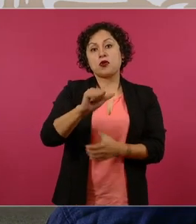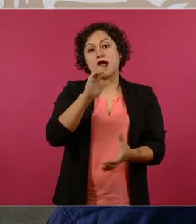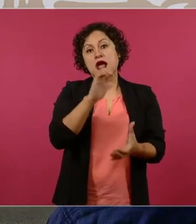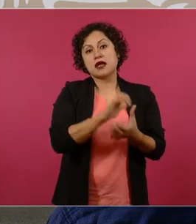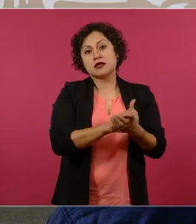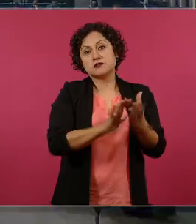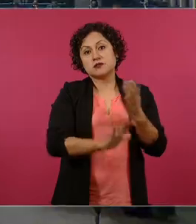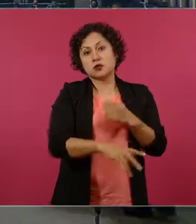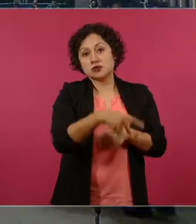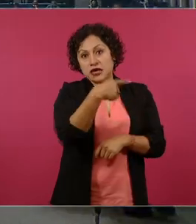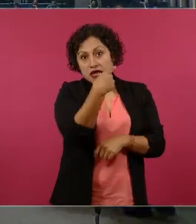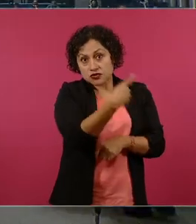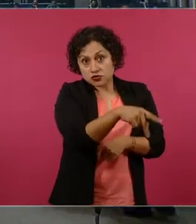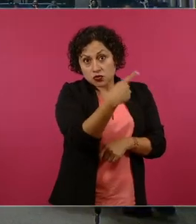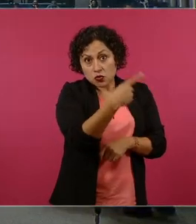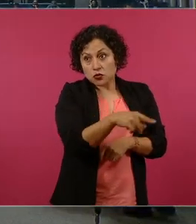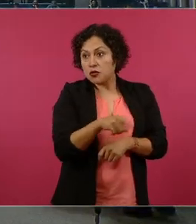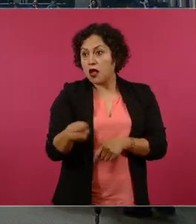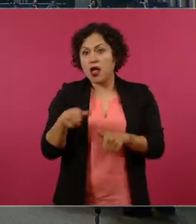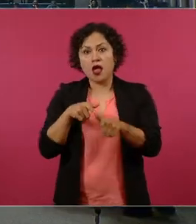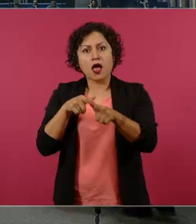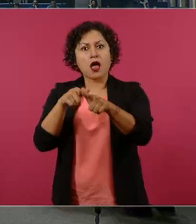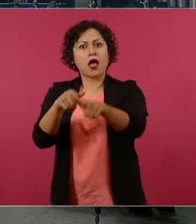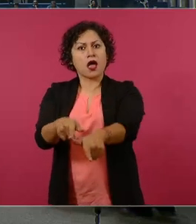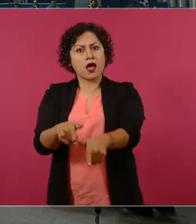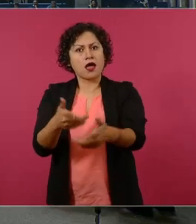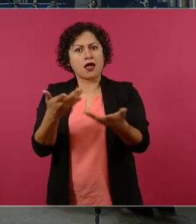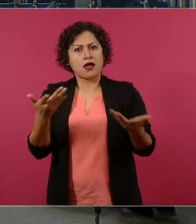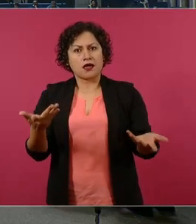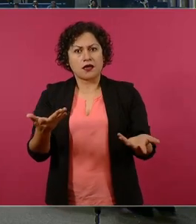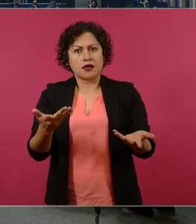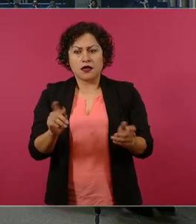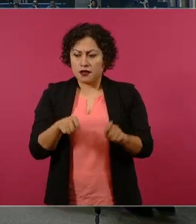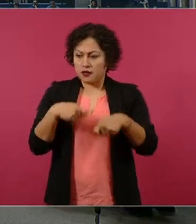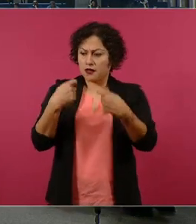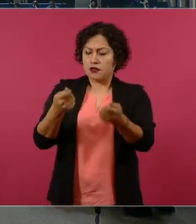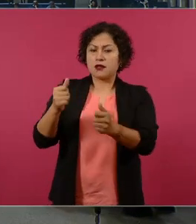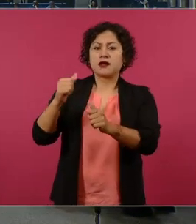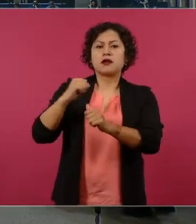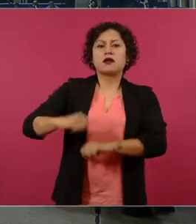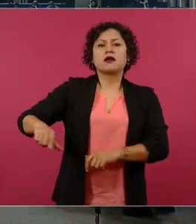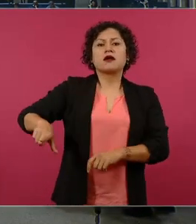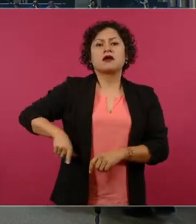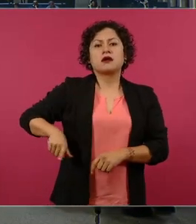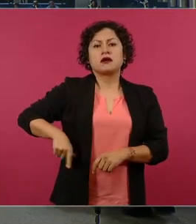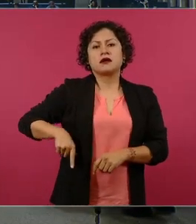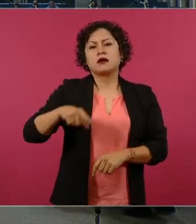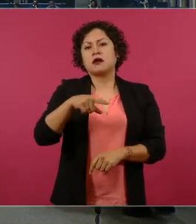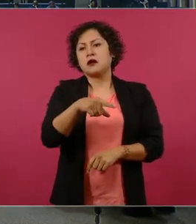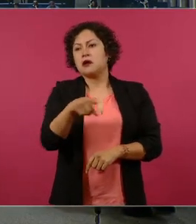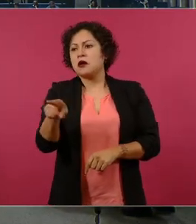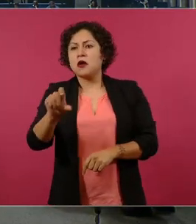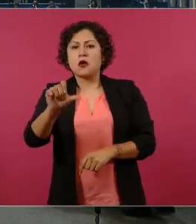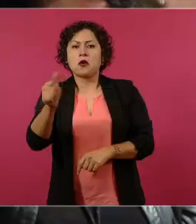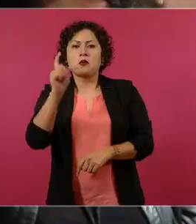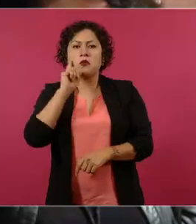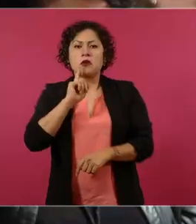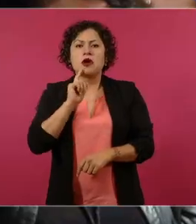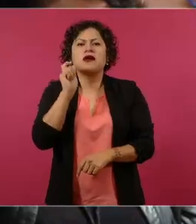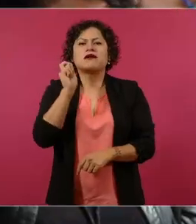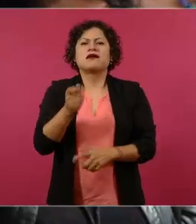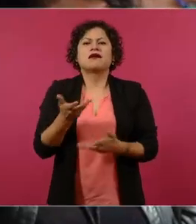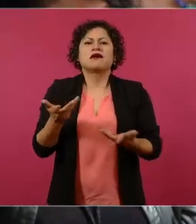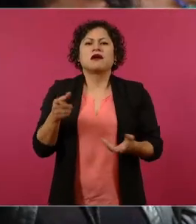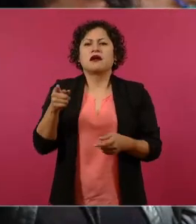barreras ella no tenía ningún problema en gastar el recurso público del congreso para su campaña